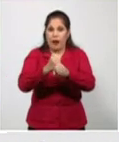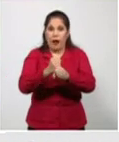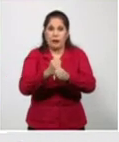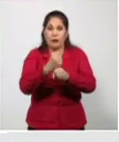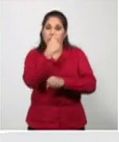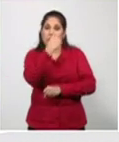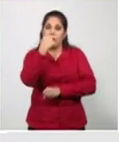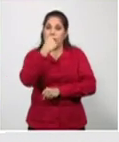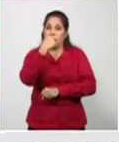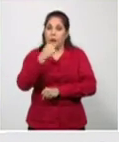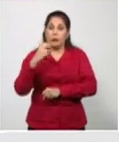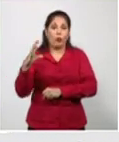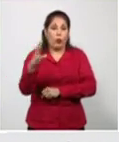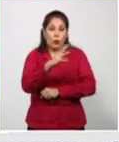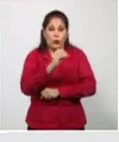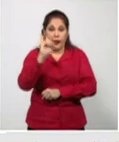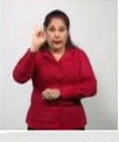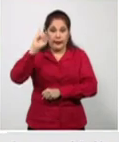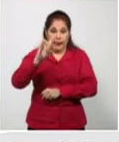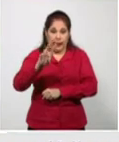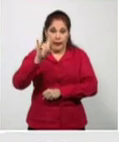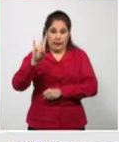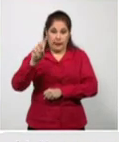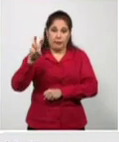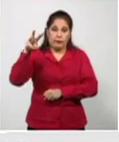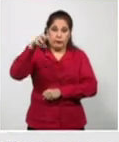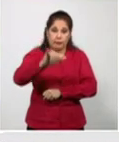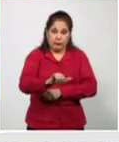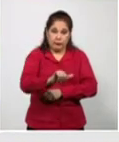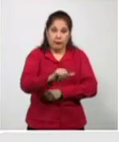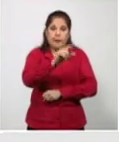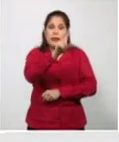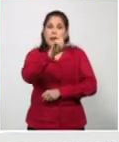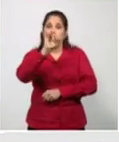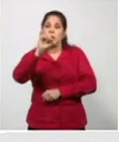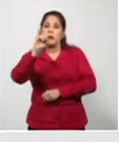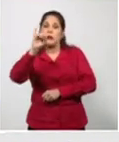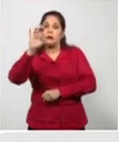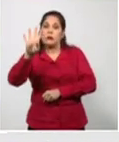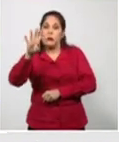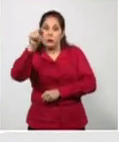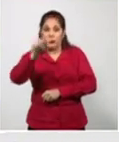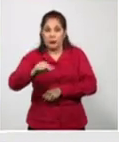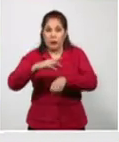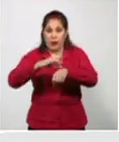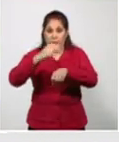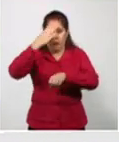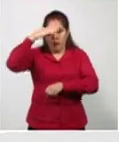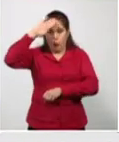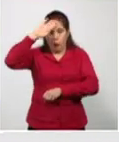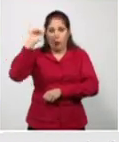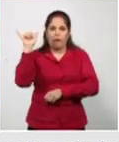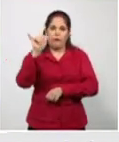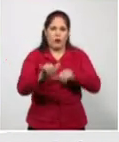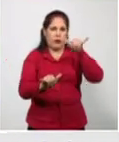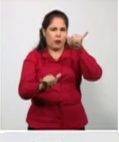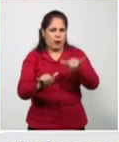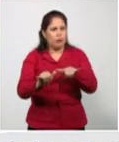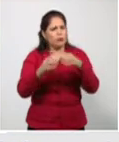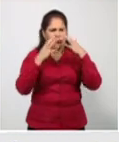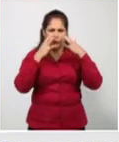en total de los 3 vuelos arribaron 164 cubanos, y de ellos, que eso también es